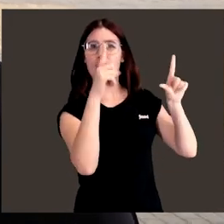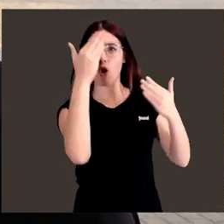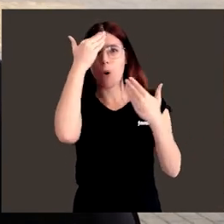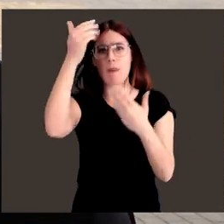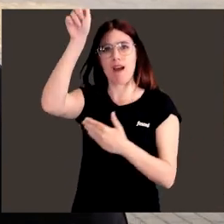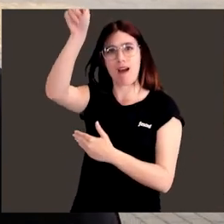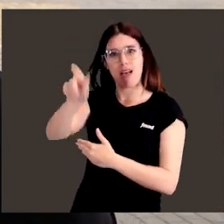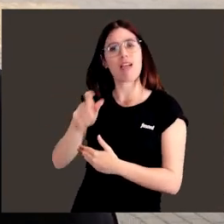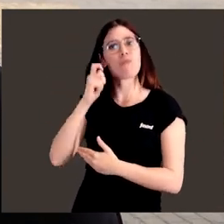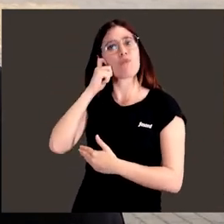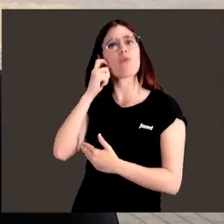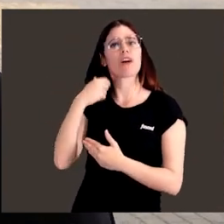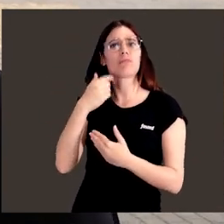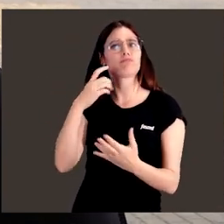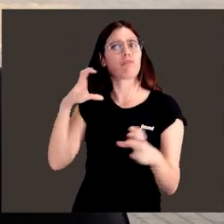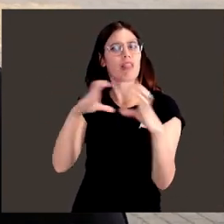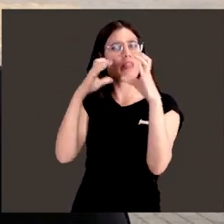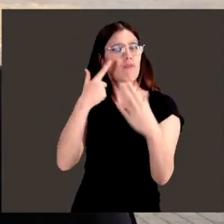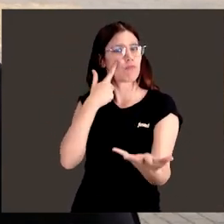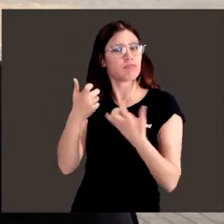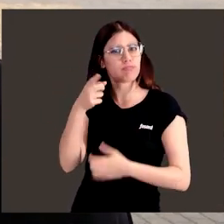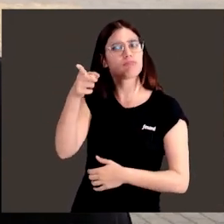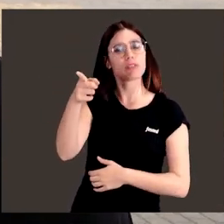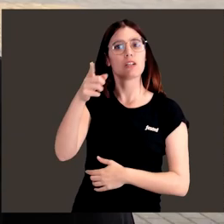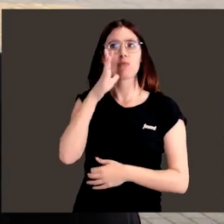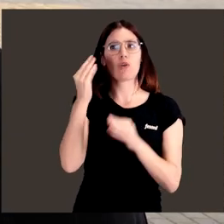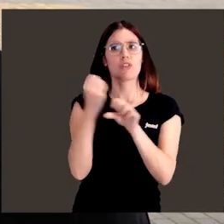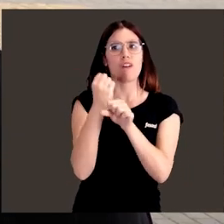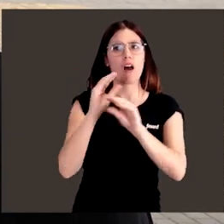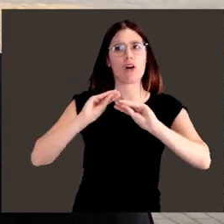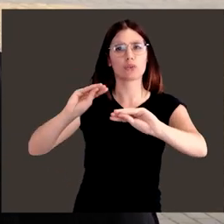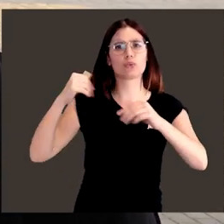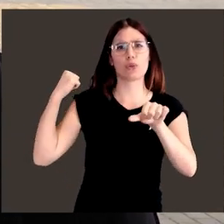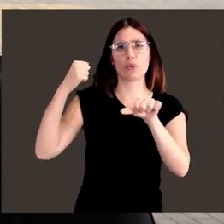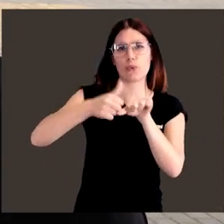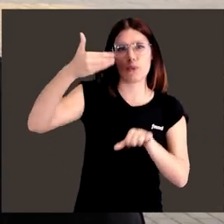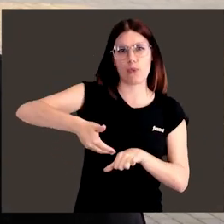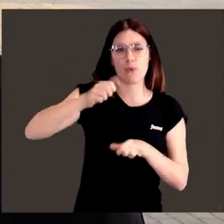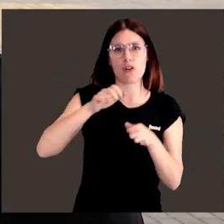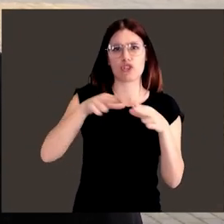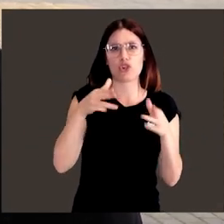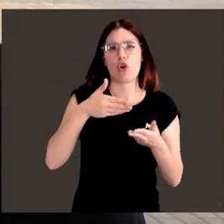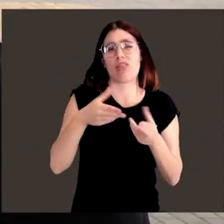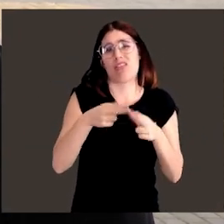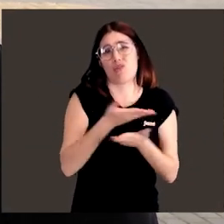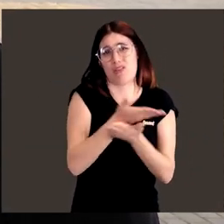homenaje a una mujer muy destacada, una científica muy destacada que ha hecho grandes aportes a la sociedad.